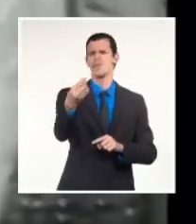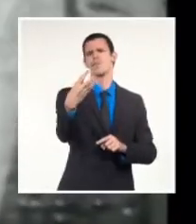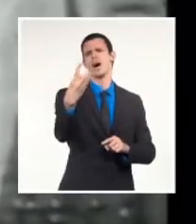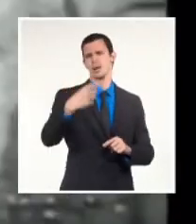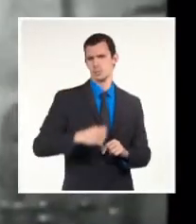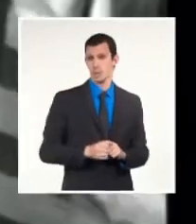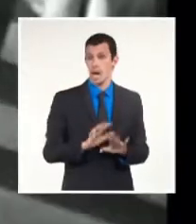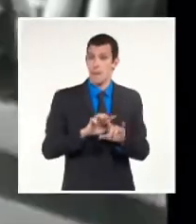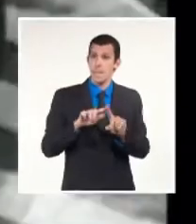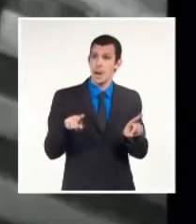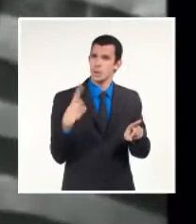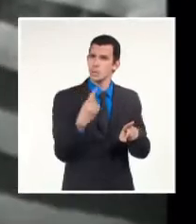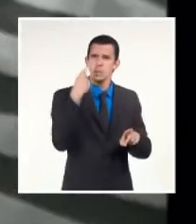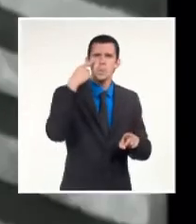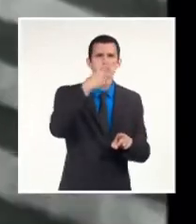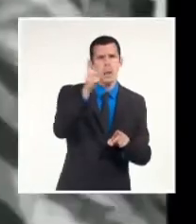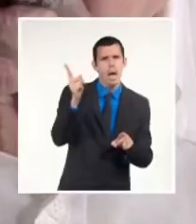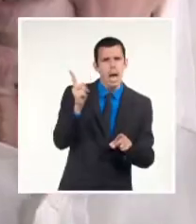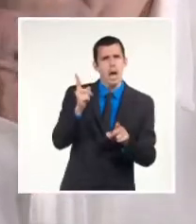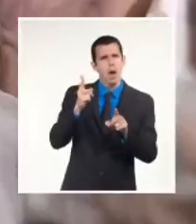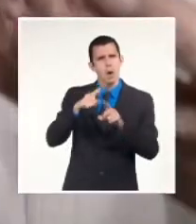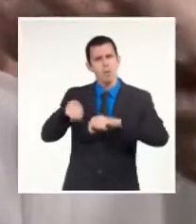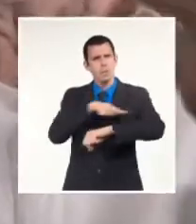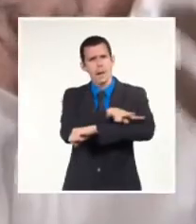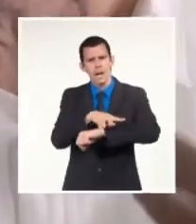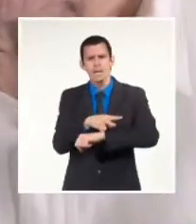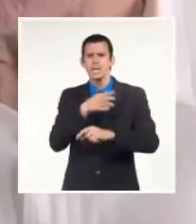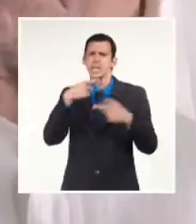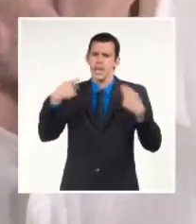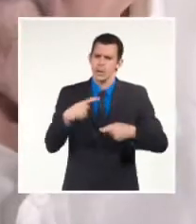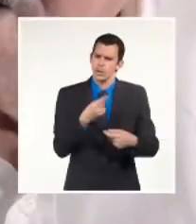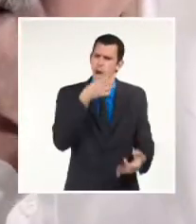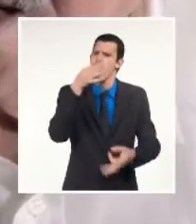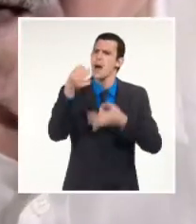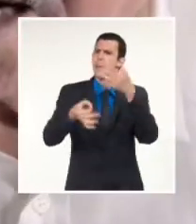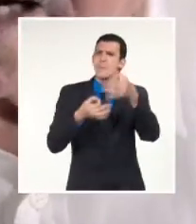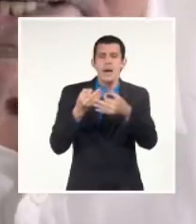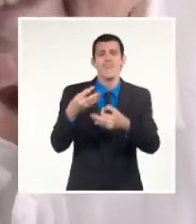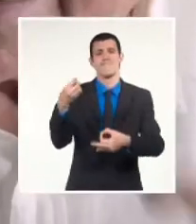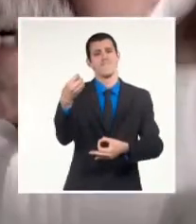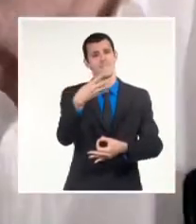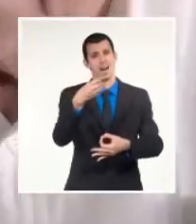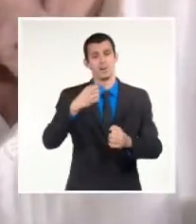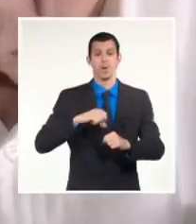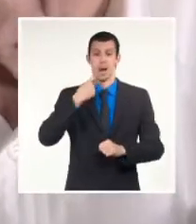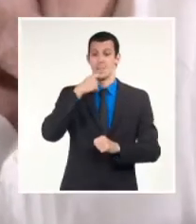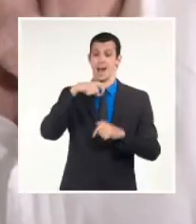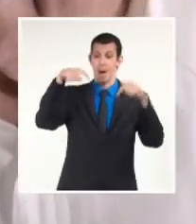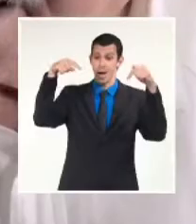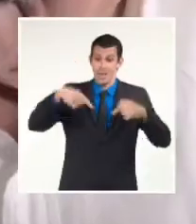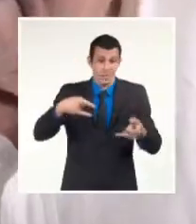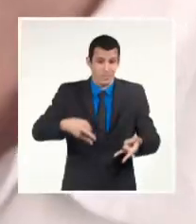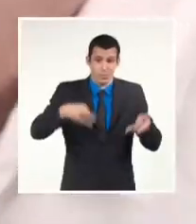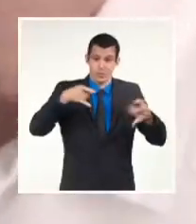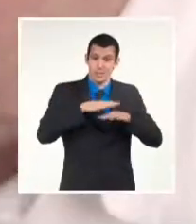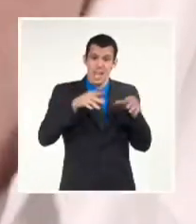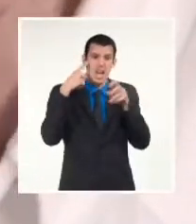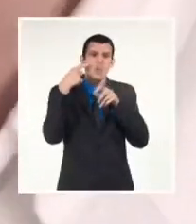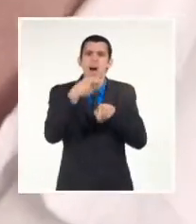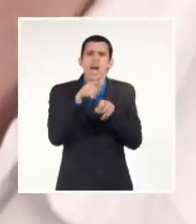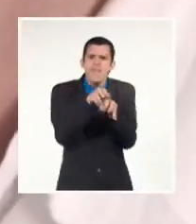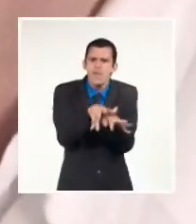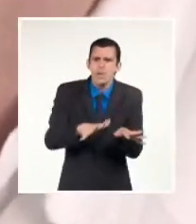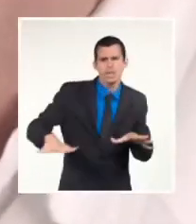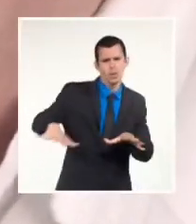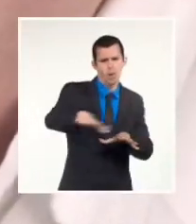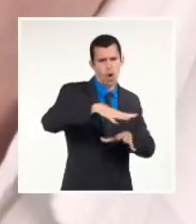había que demostrar al mundo que seguíamos siendo colonia, llamar la atención del mundo hacia la realidad, hacia la verdad. Y de ahí